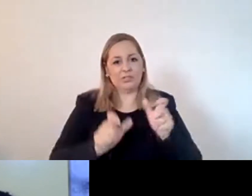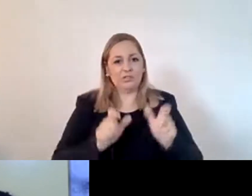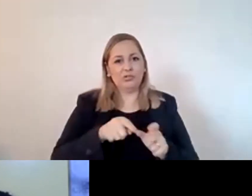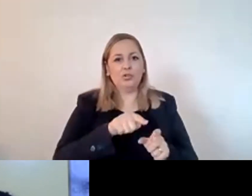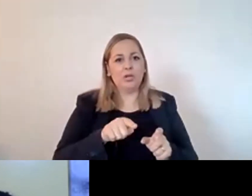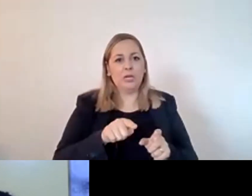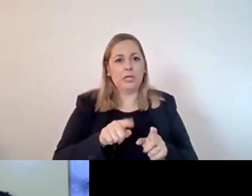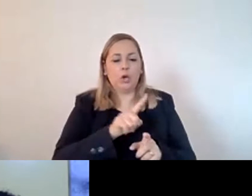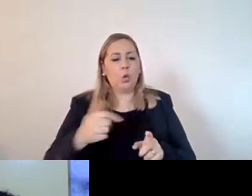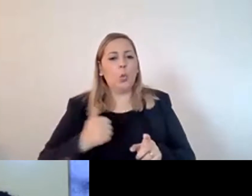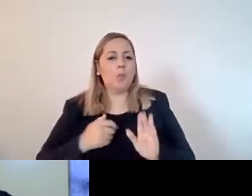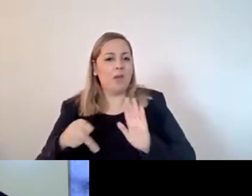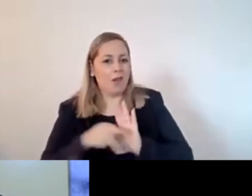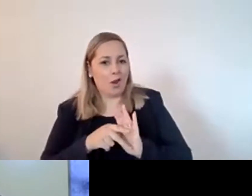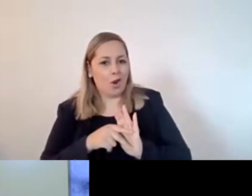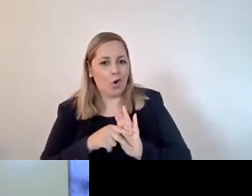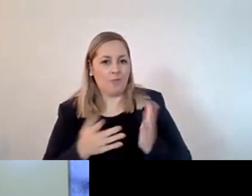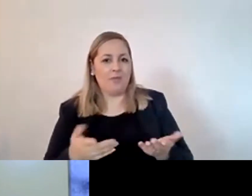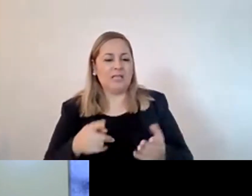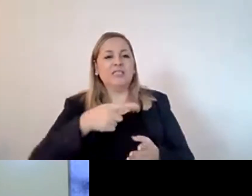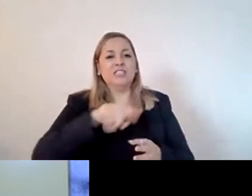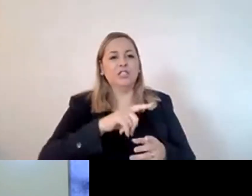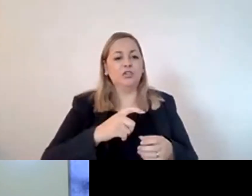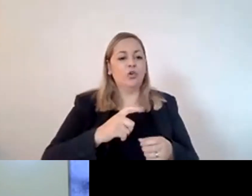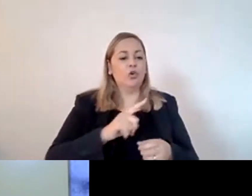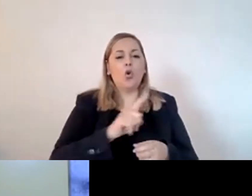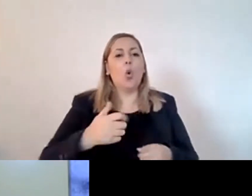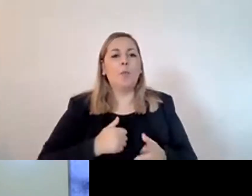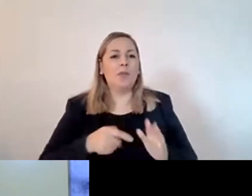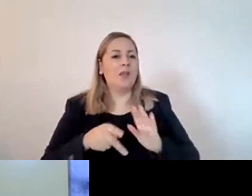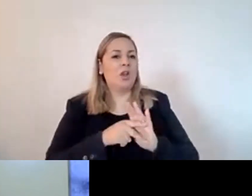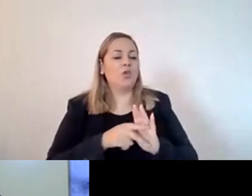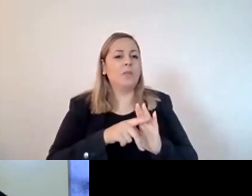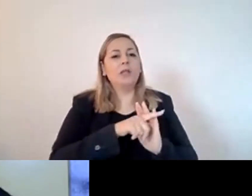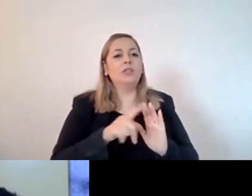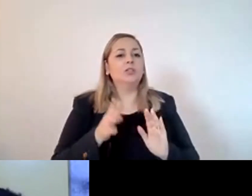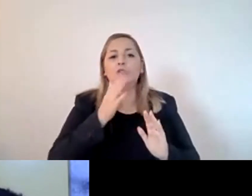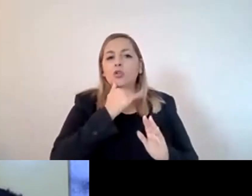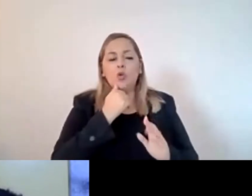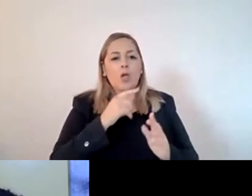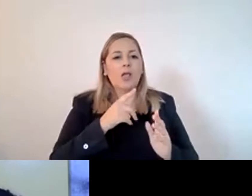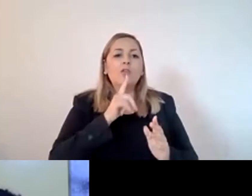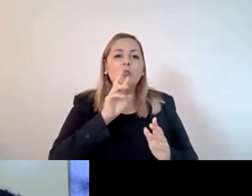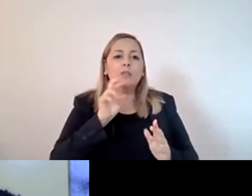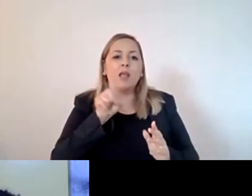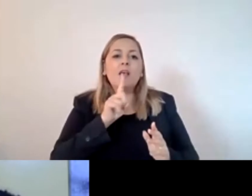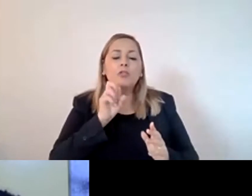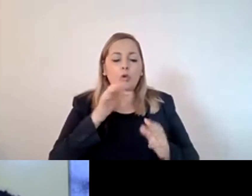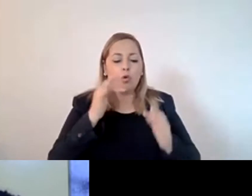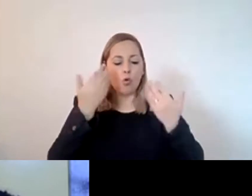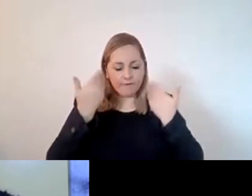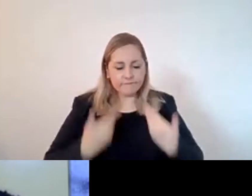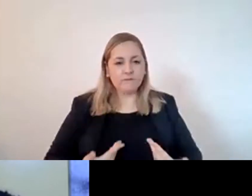de la norma. Ellos se salen de la norma y aparentemente no tienen un trastorno físico, entonces